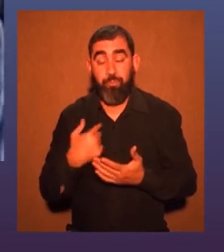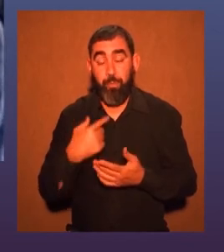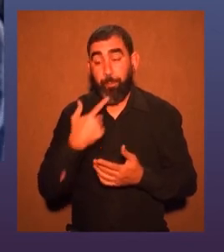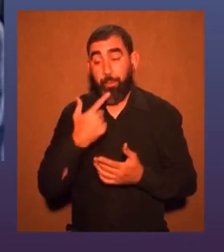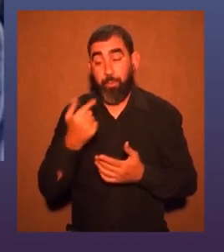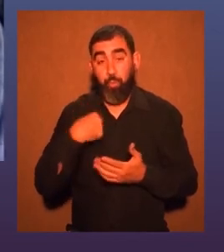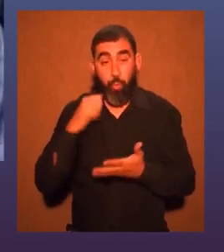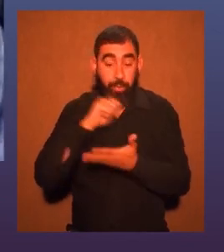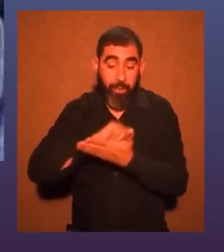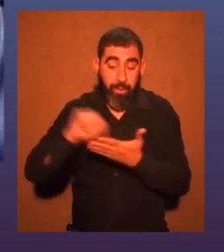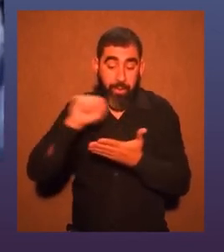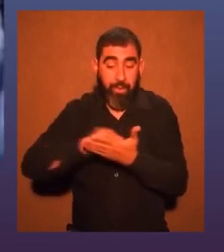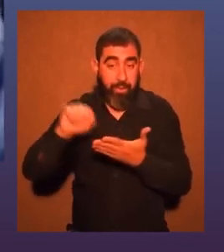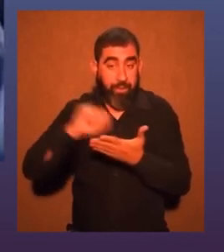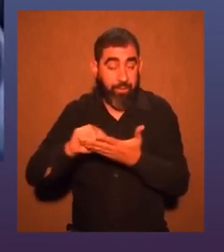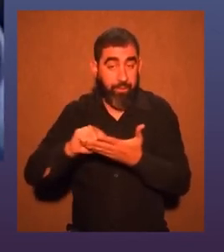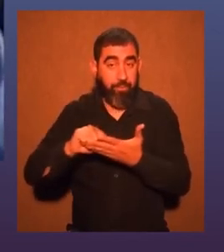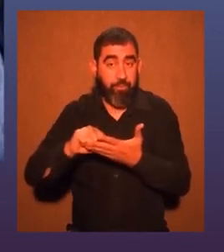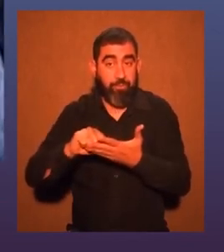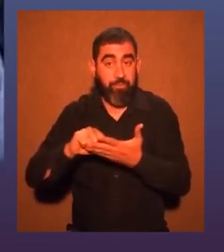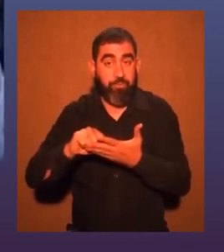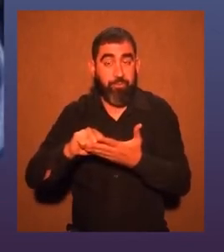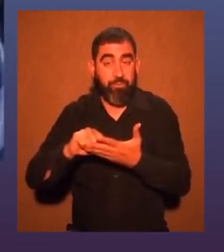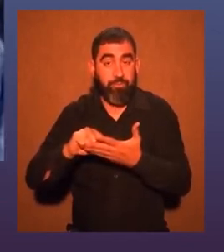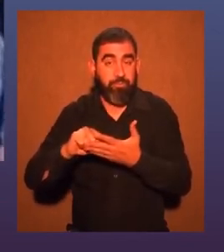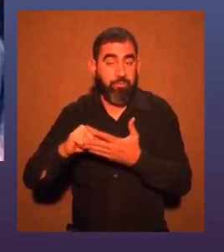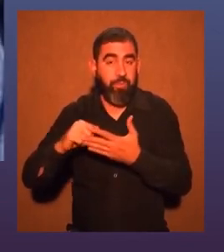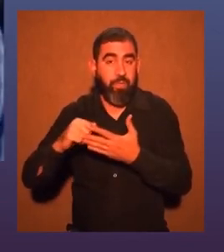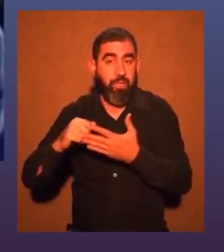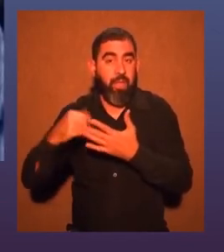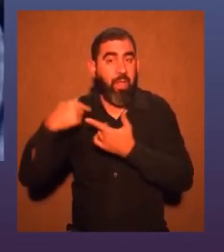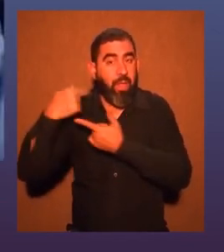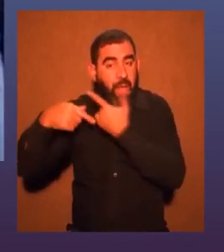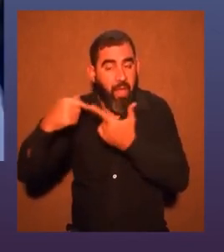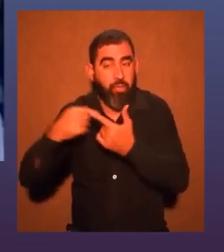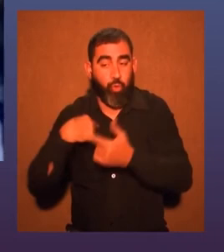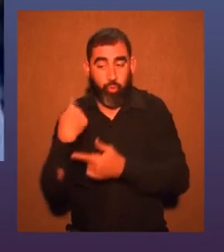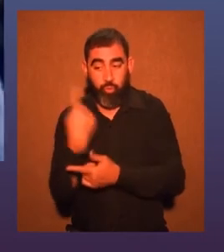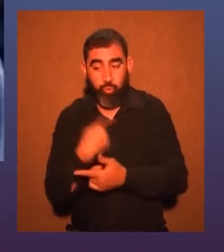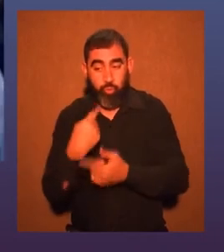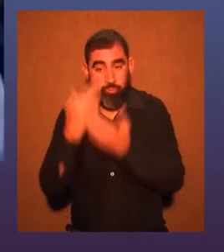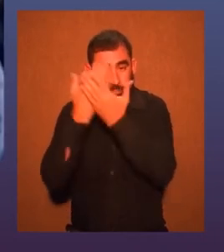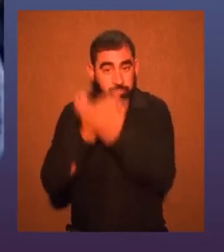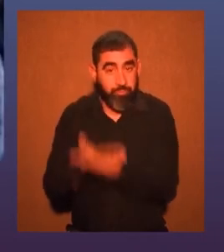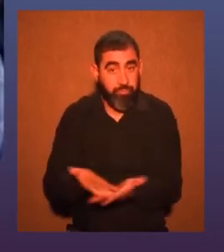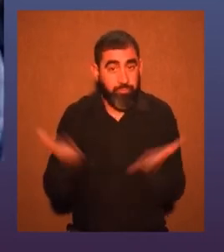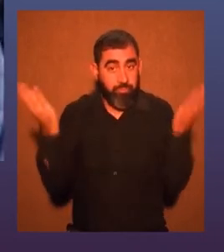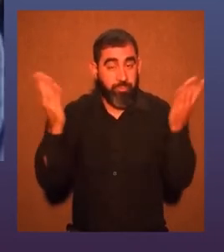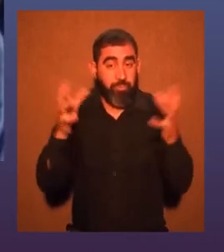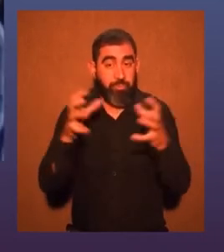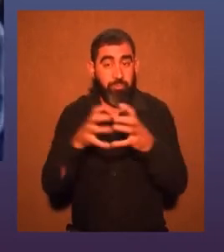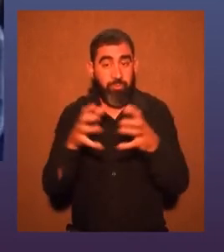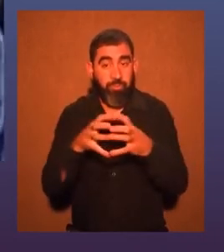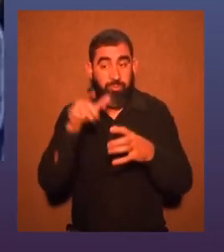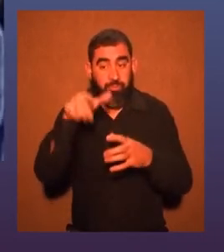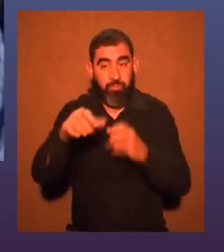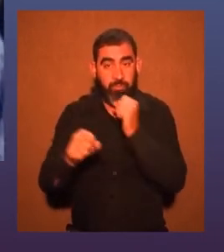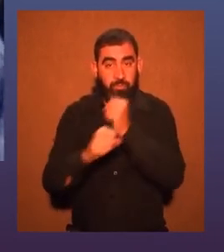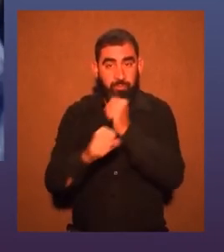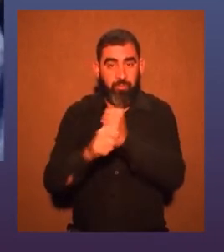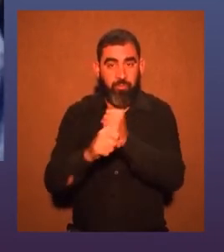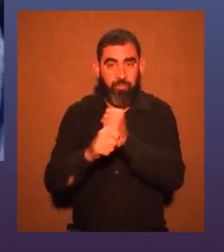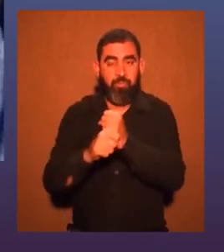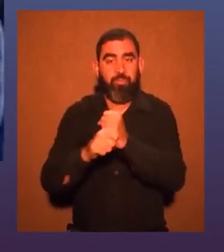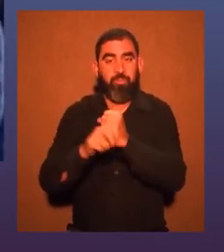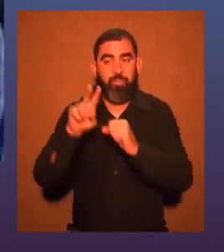escribe un texto de manera más clásica, es decir, en soledad, y después lo presenta a un colectivo, allí el trabajo es,